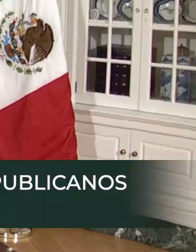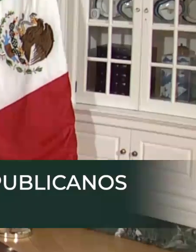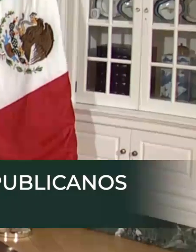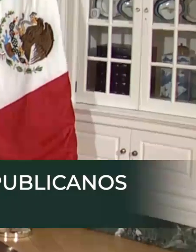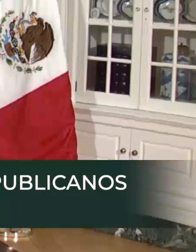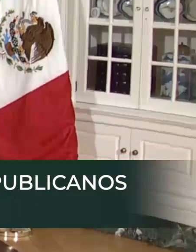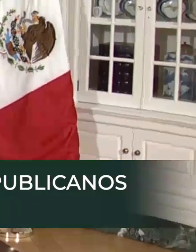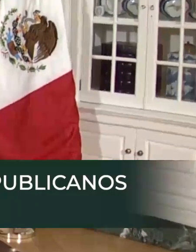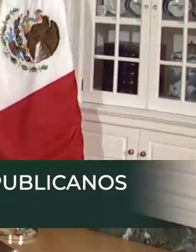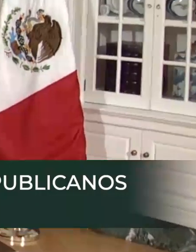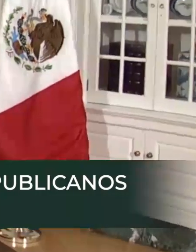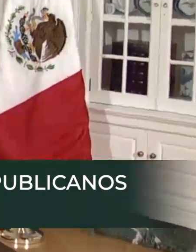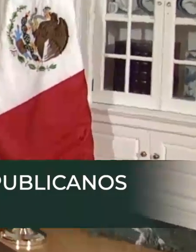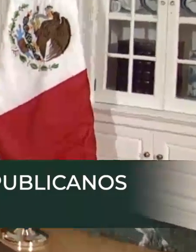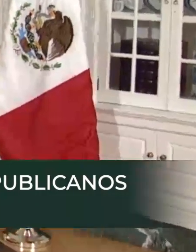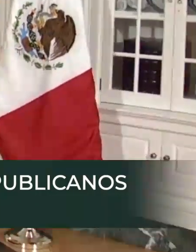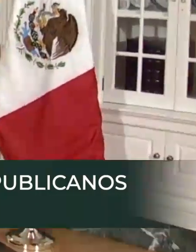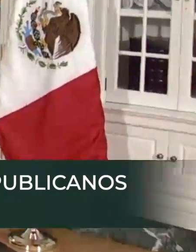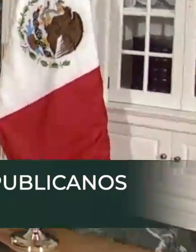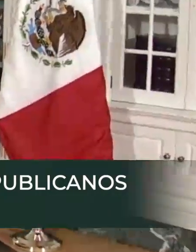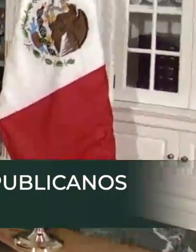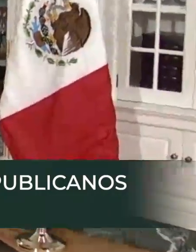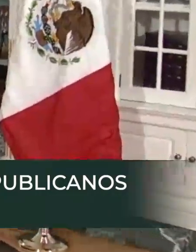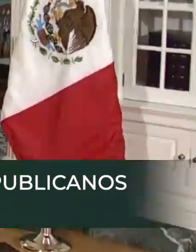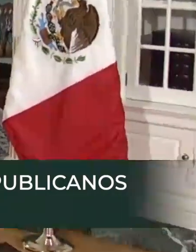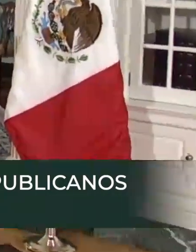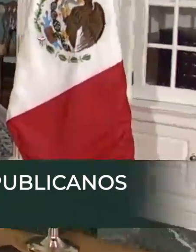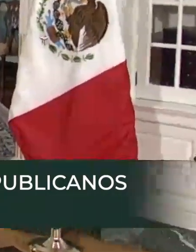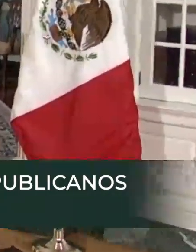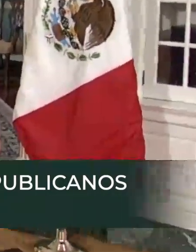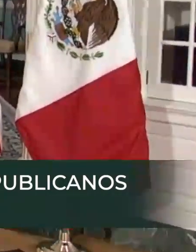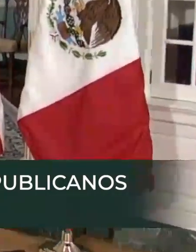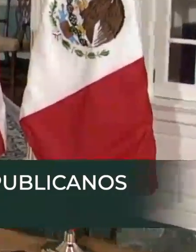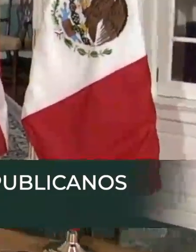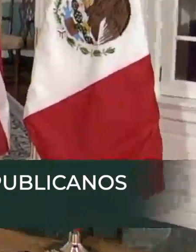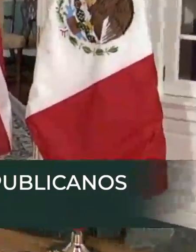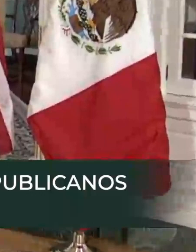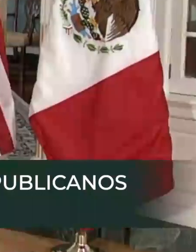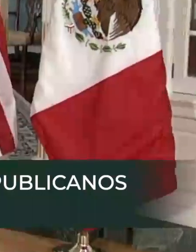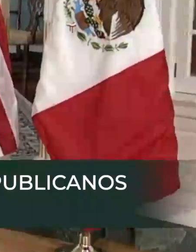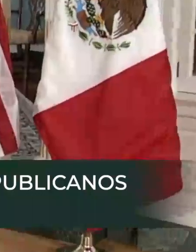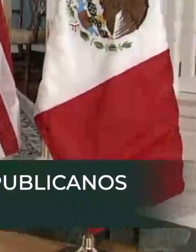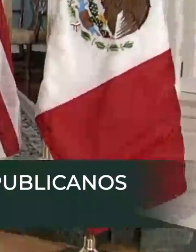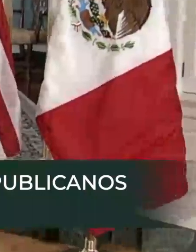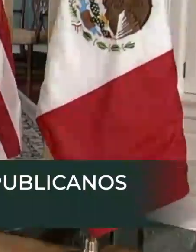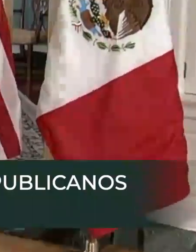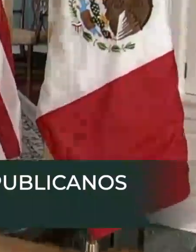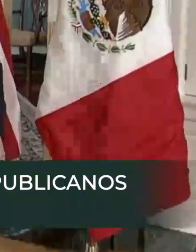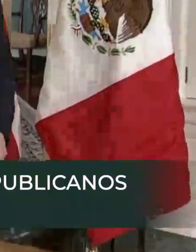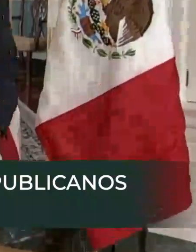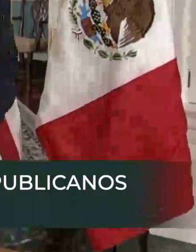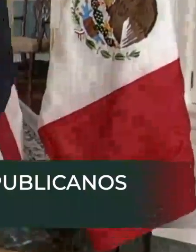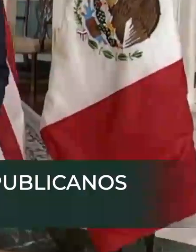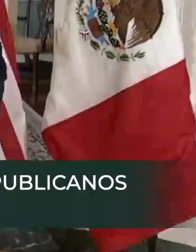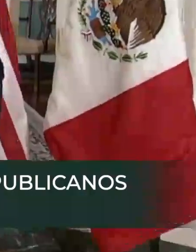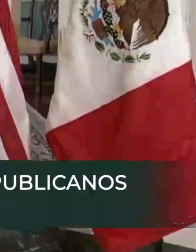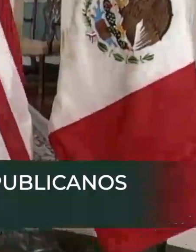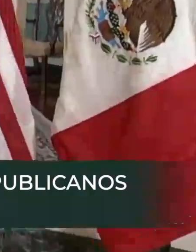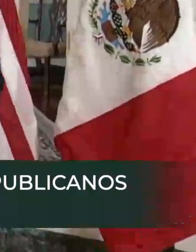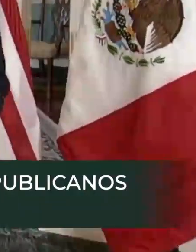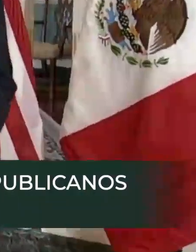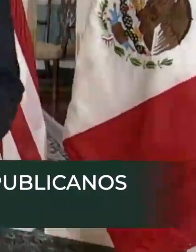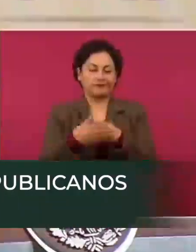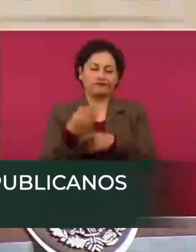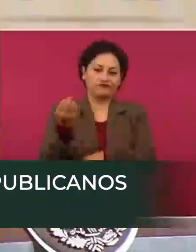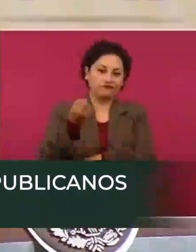confirmó que el lunes se va a llevar a cabo una reunión en Washington que va a presidir Marcelo Ebrard con todos los cónsules en